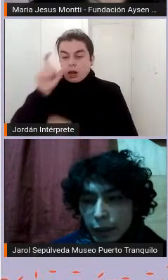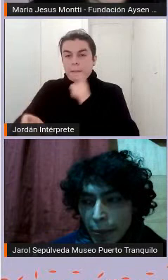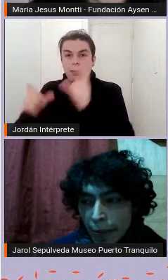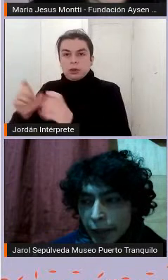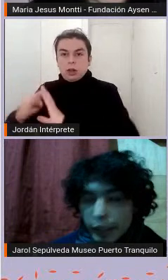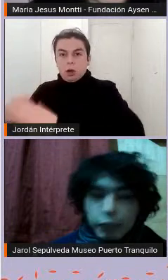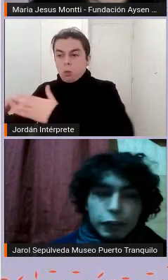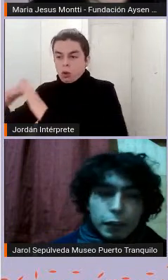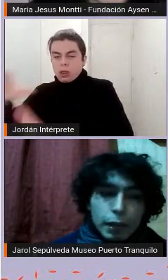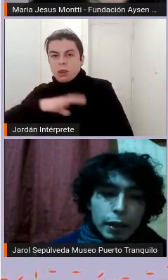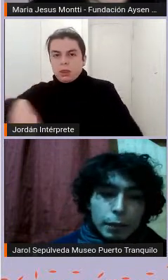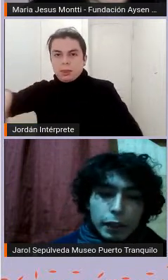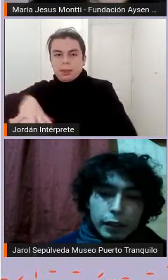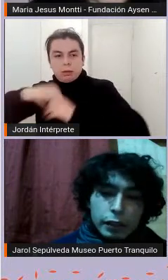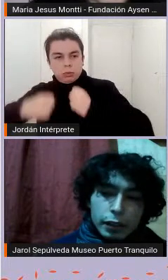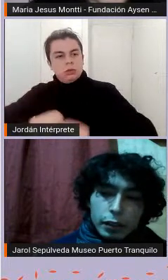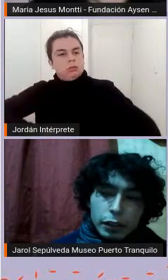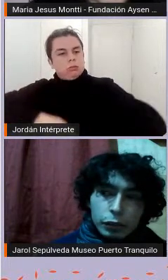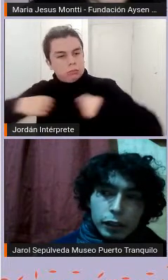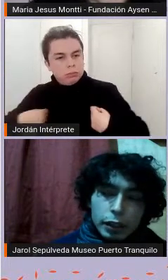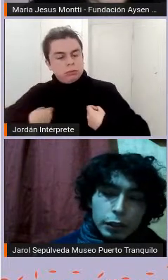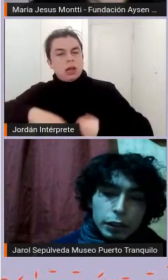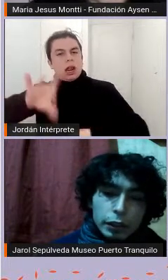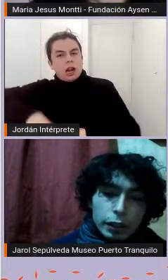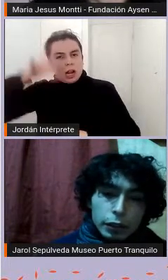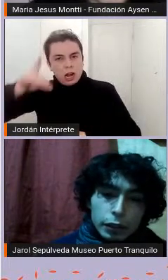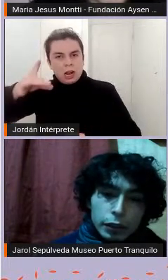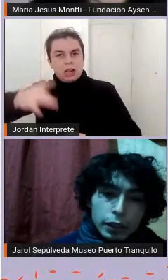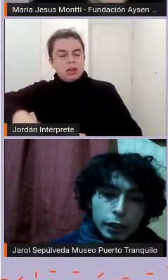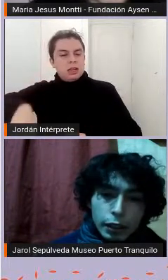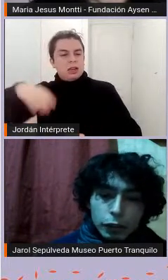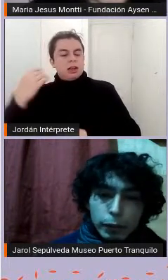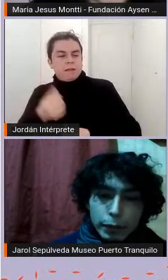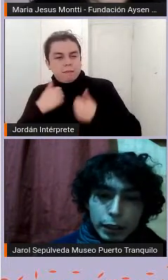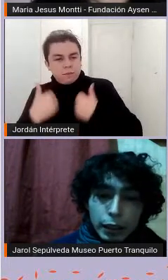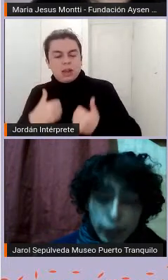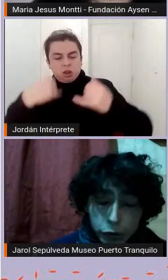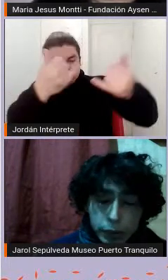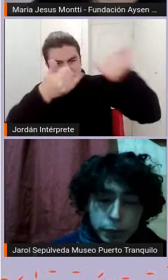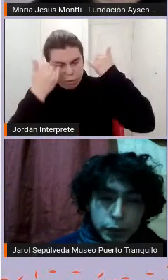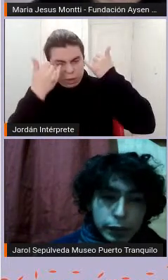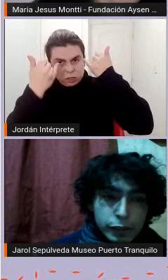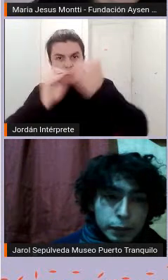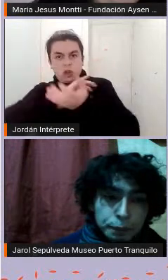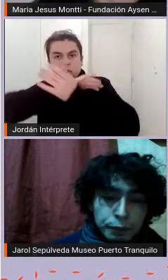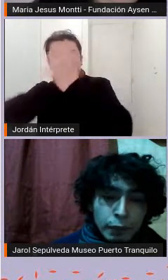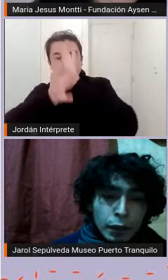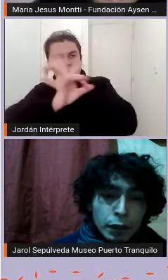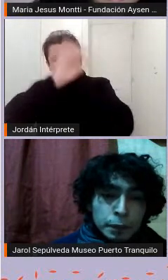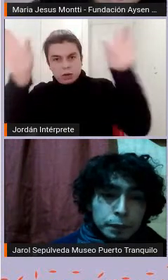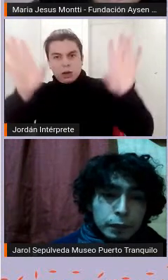decisiones informadas, poder decidir de lo que sucede en nuestros territorios es de suma importancia.